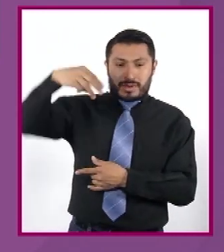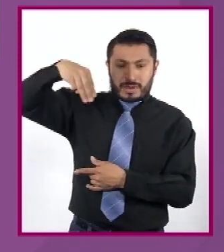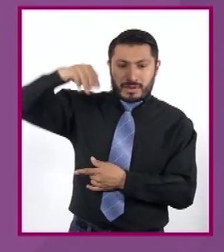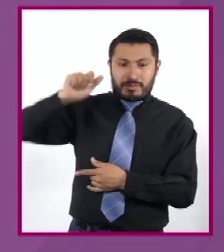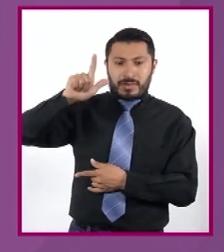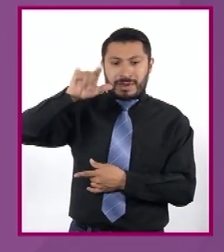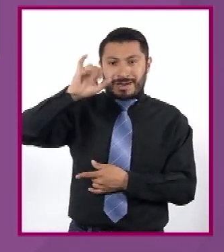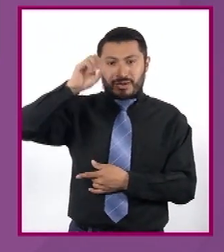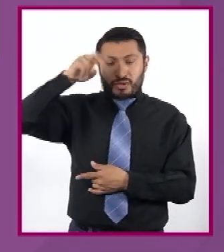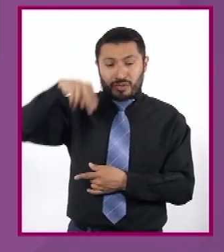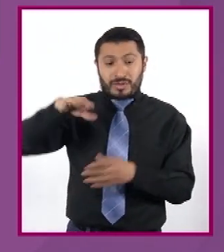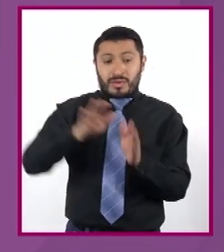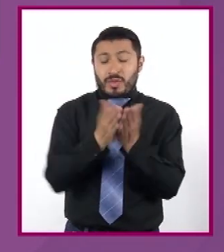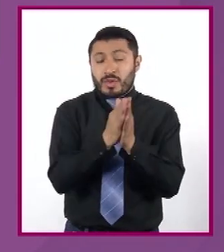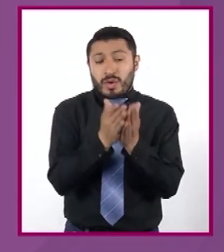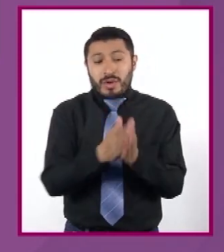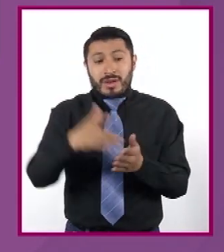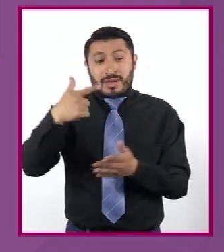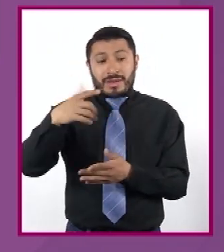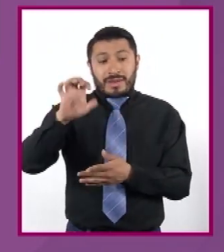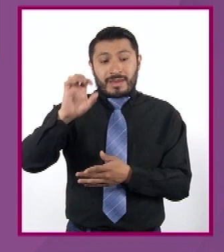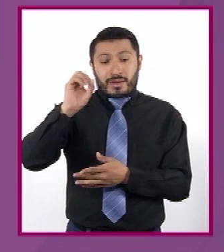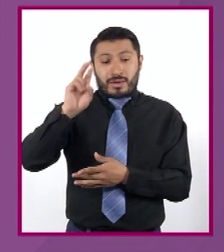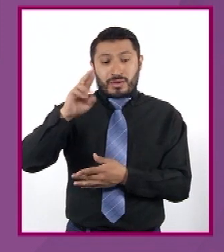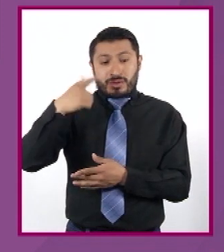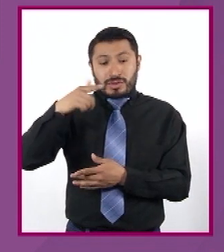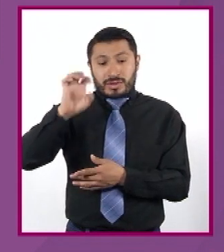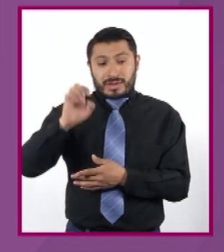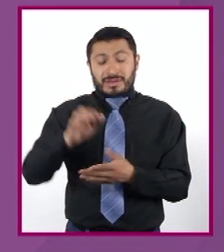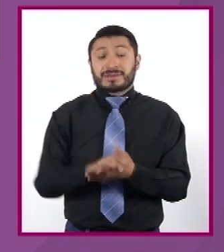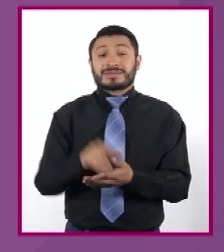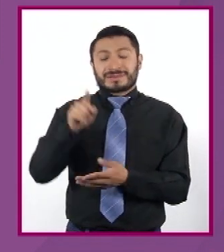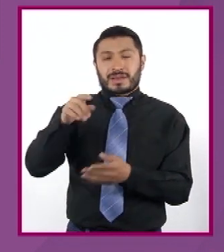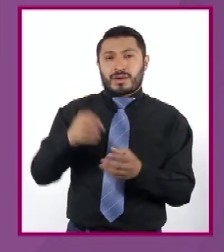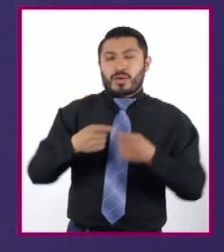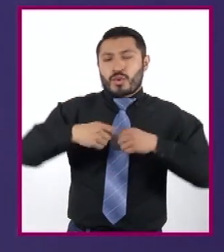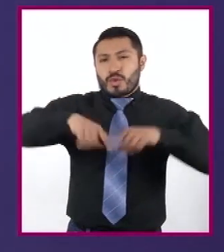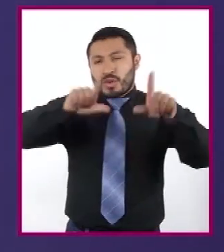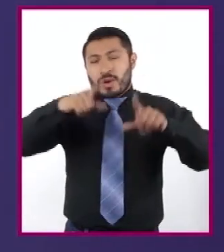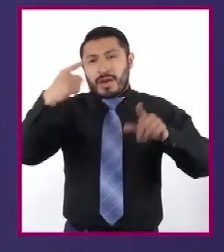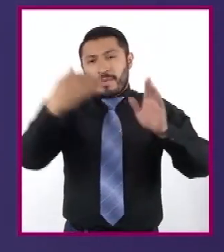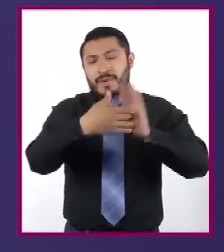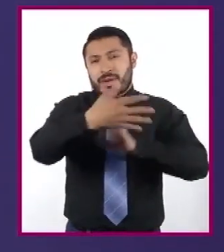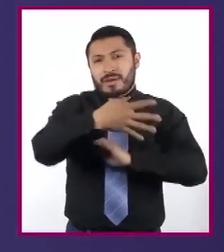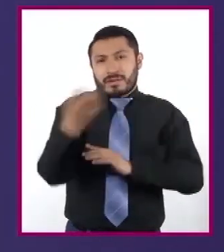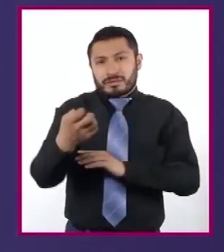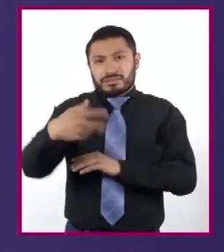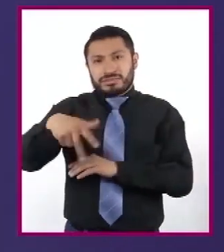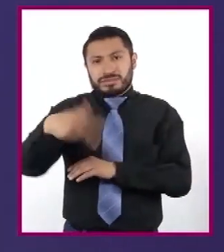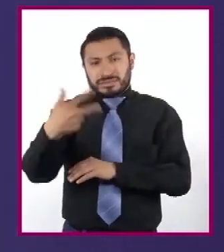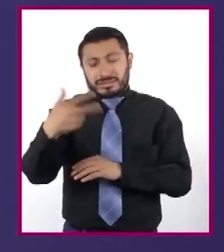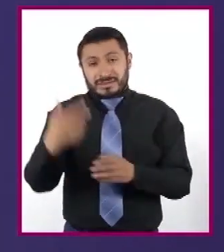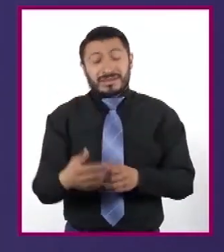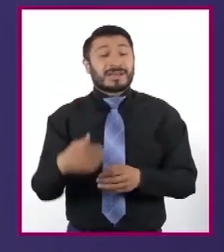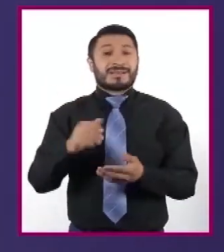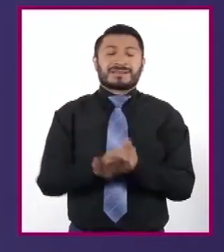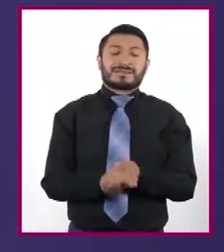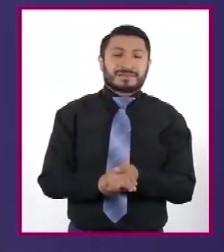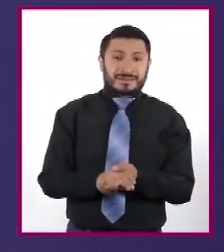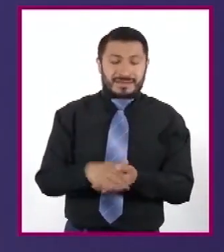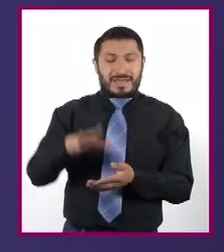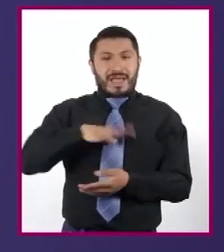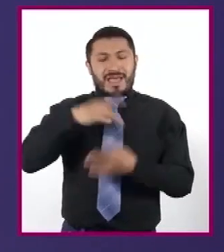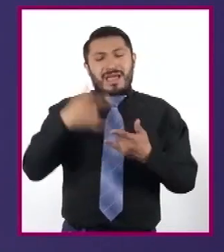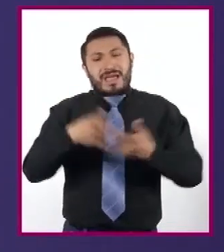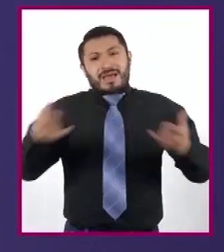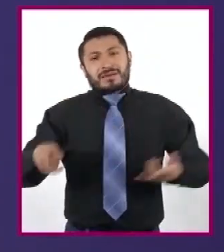dramaturgo inglés George Bernard Shaw, publicada en 1913. En ella acompañamos la travesía de una